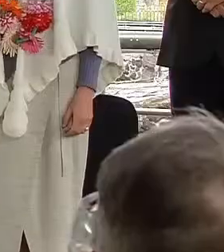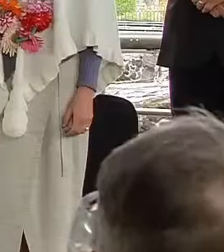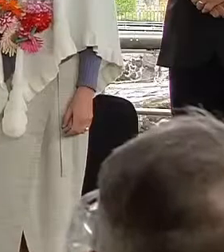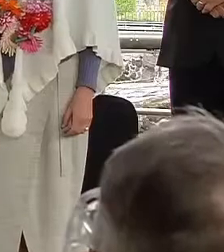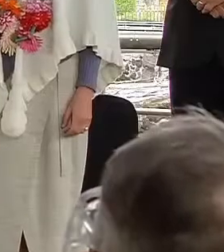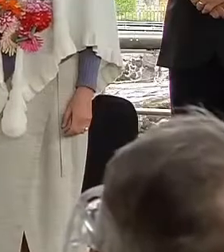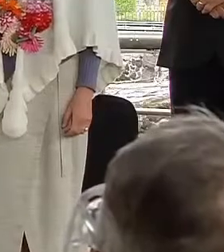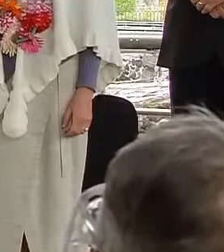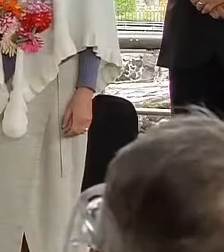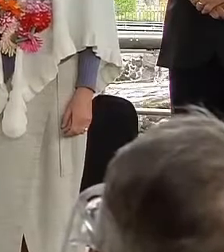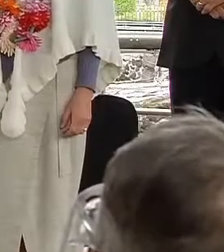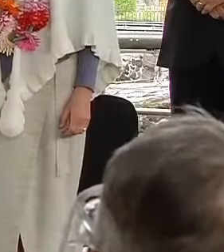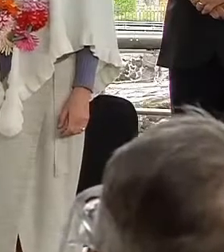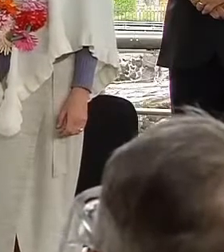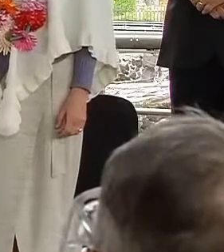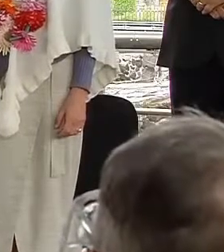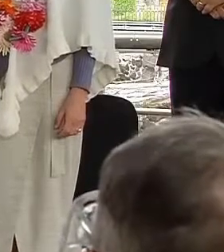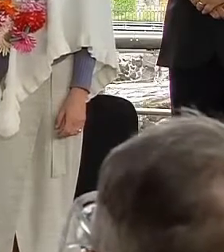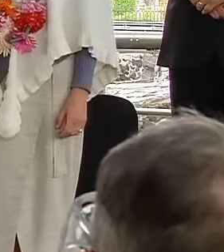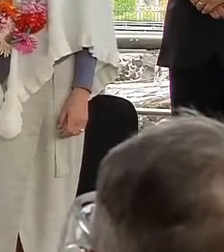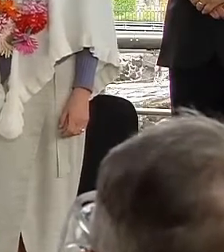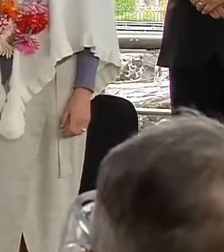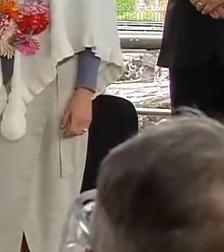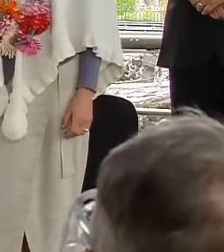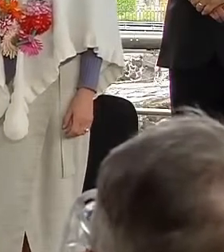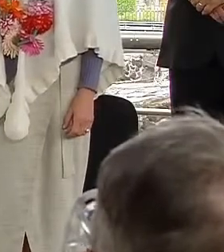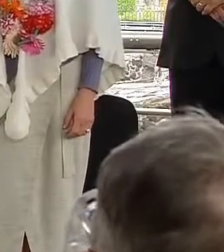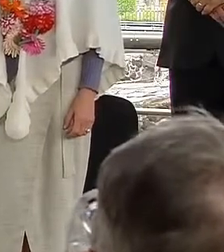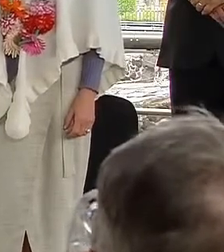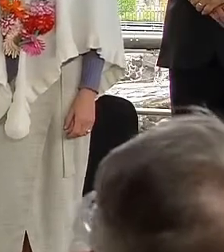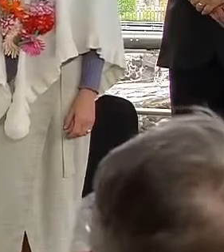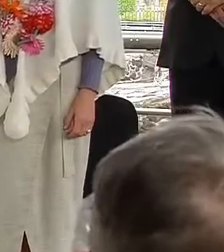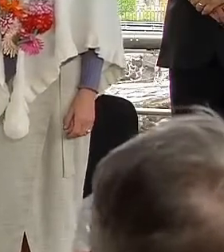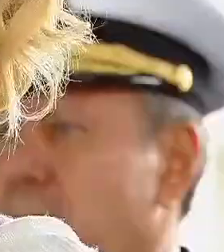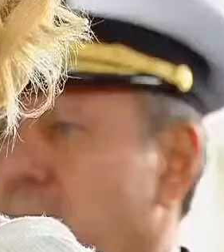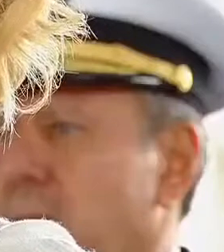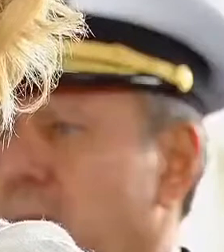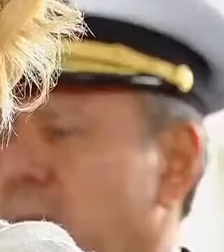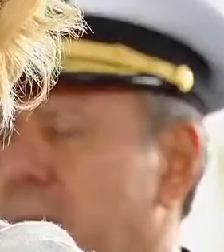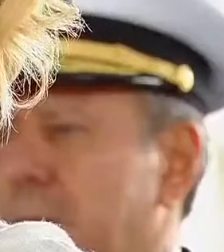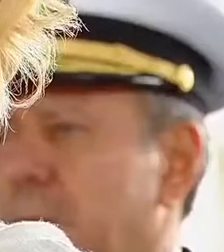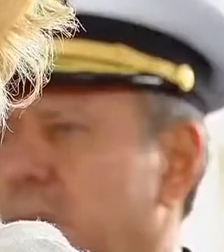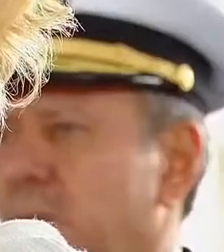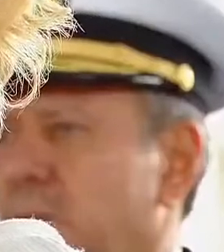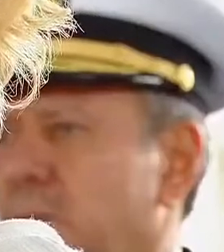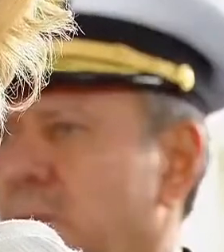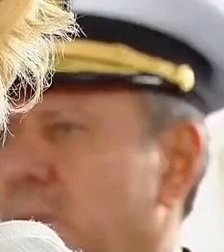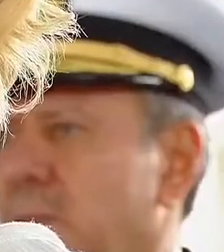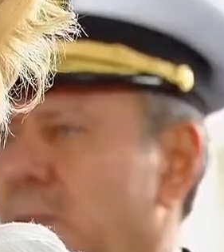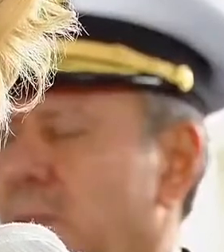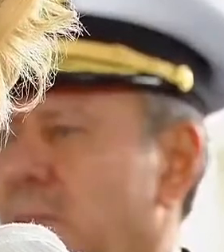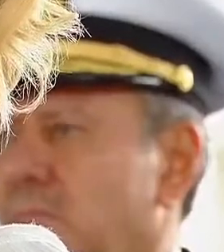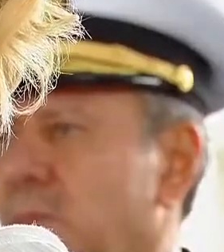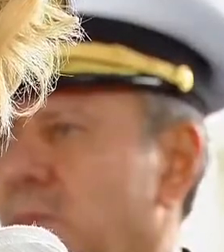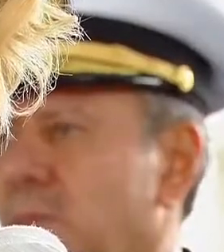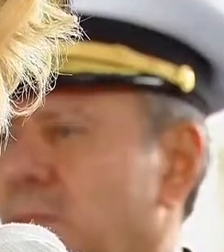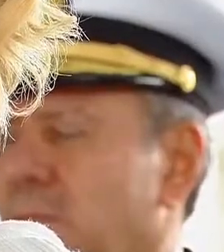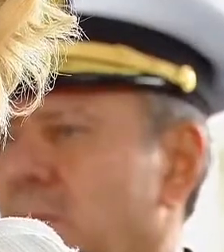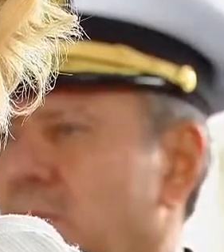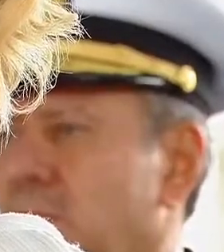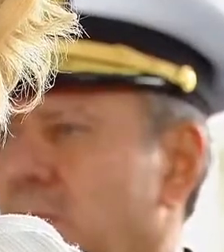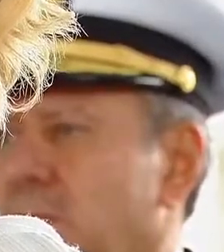Tlahuelichipachos, Tlazotlán, Ximatica y Nilhuicas, Omitzmactimi Yao